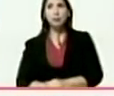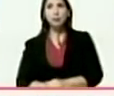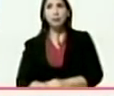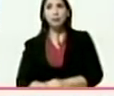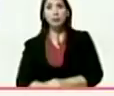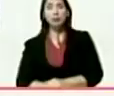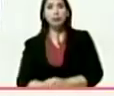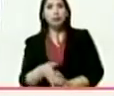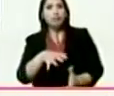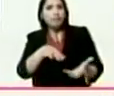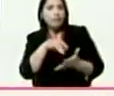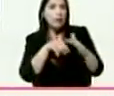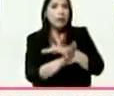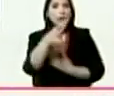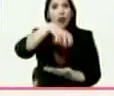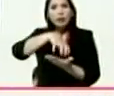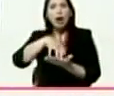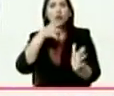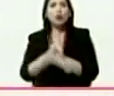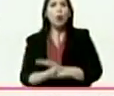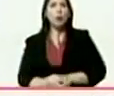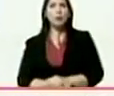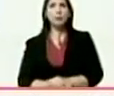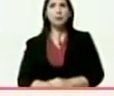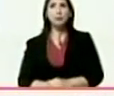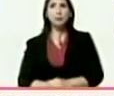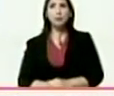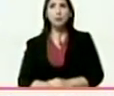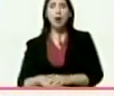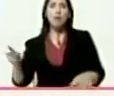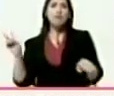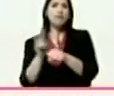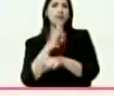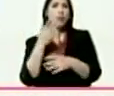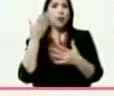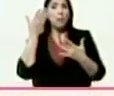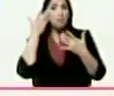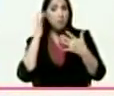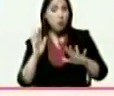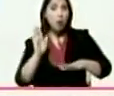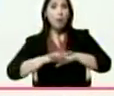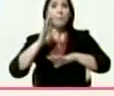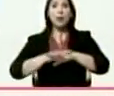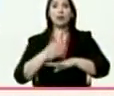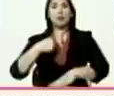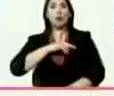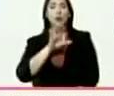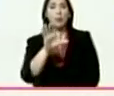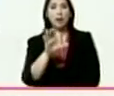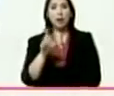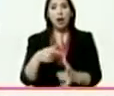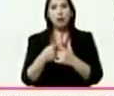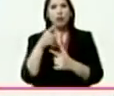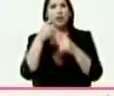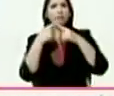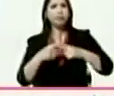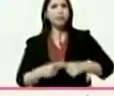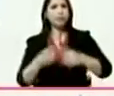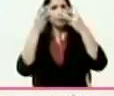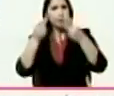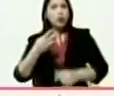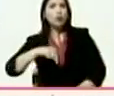Estado en relación a violaciones que puedan ocurrir en nuestro país. Y esas cifras siempre las